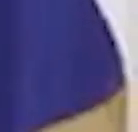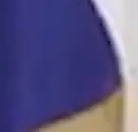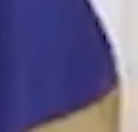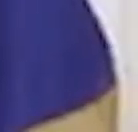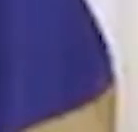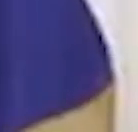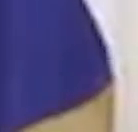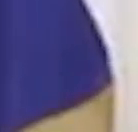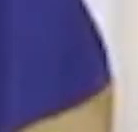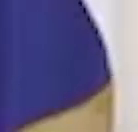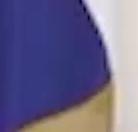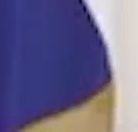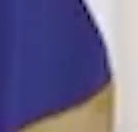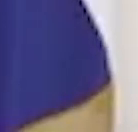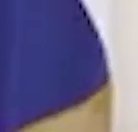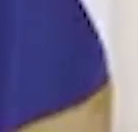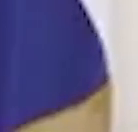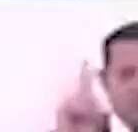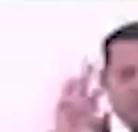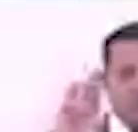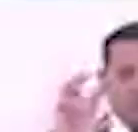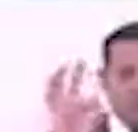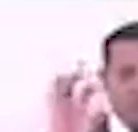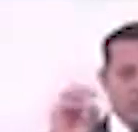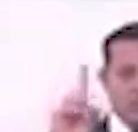fiscal general de la república Rodolfo